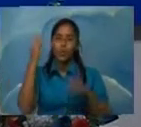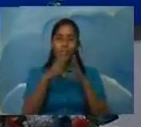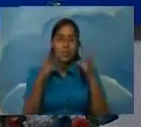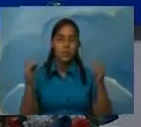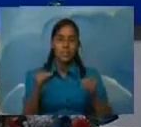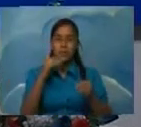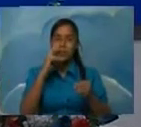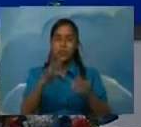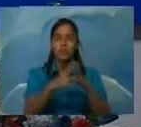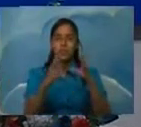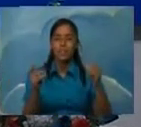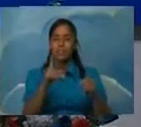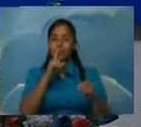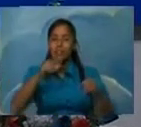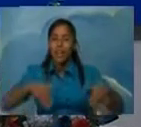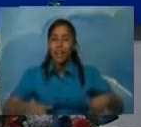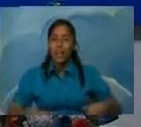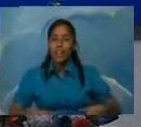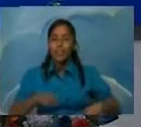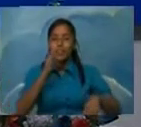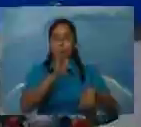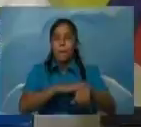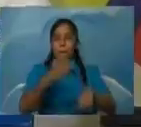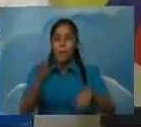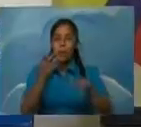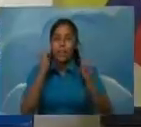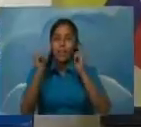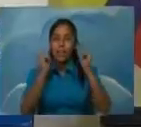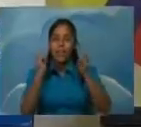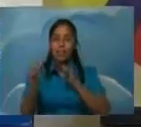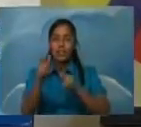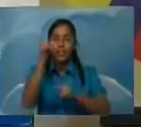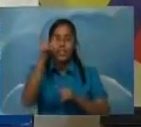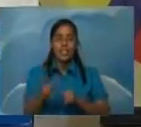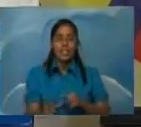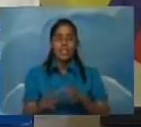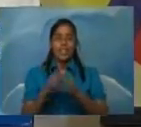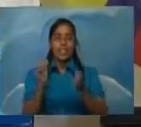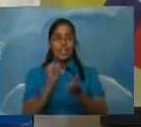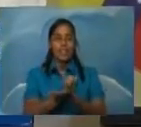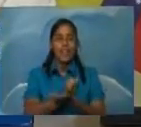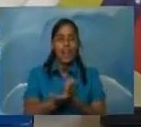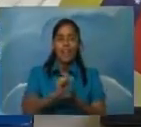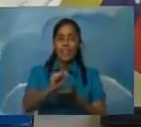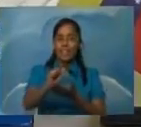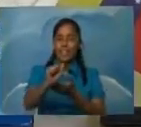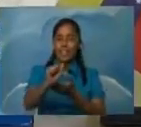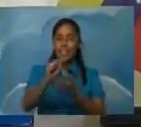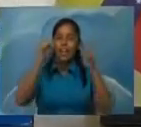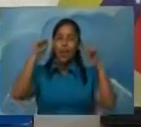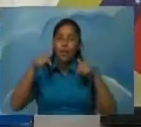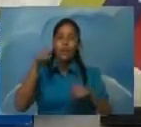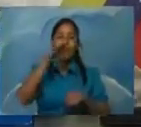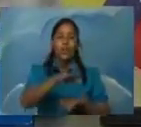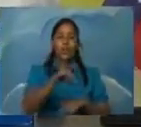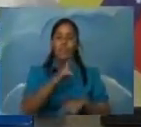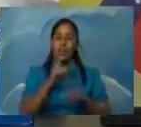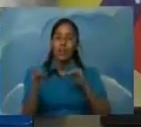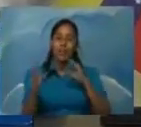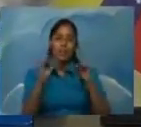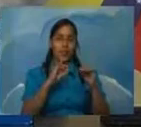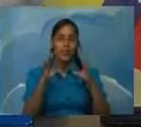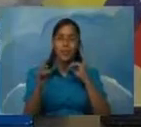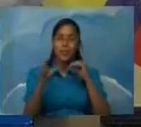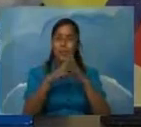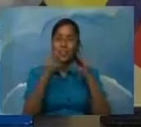los calladitos, porque la fiesta será eterna. Hoy estamos hablando acerca